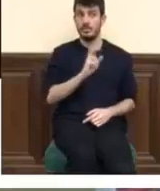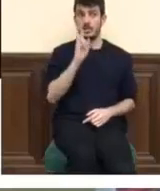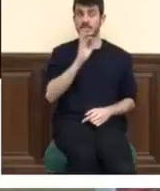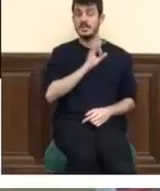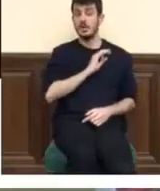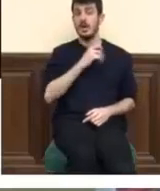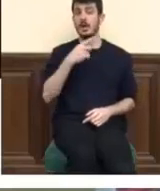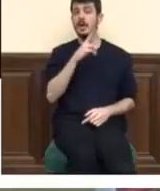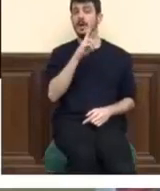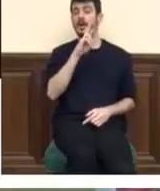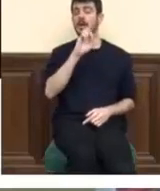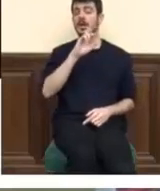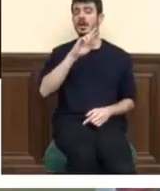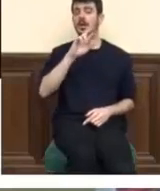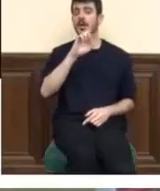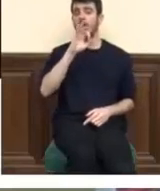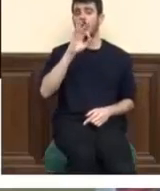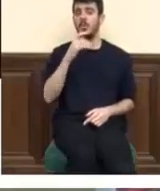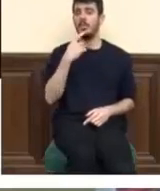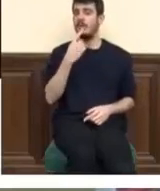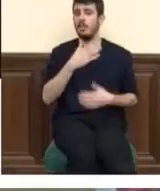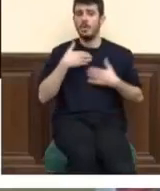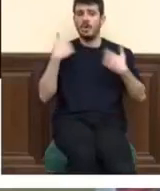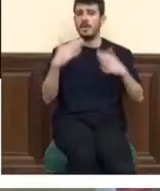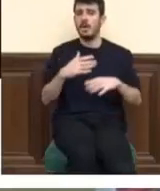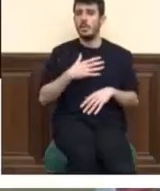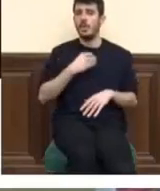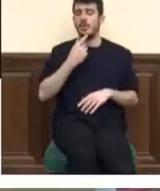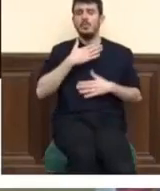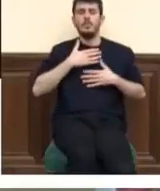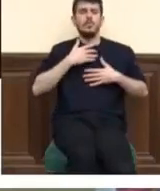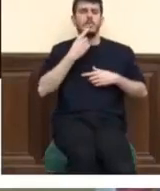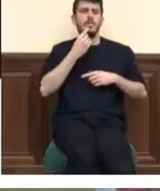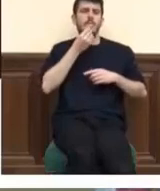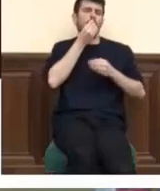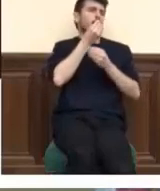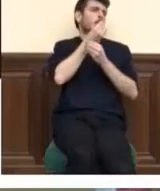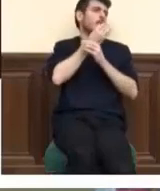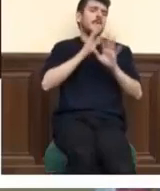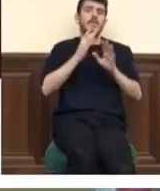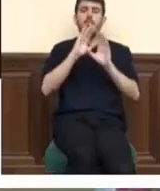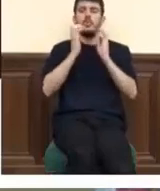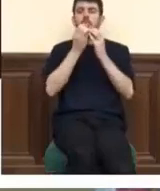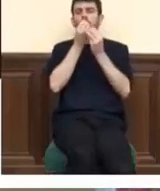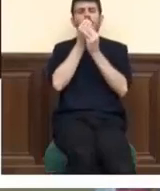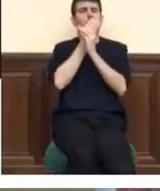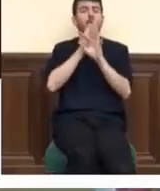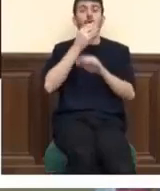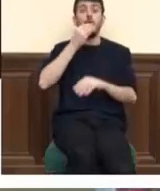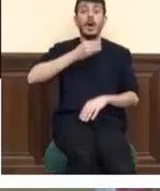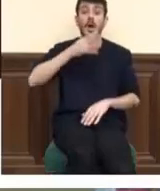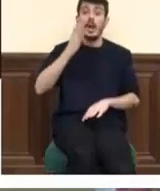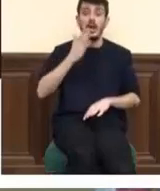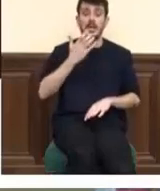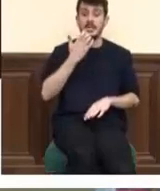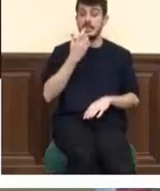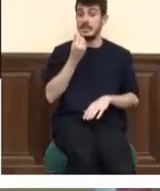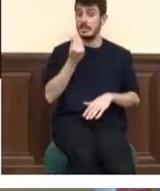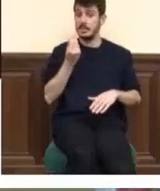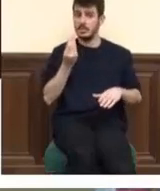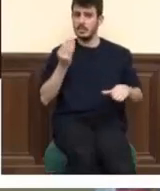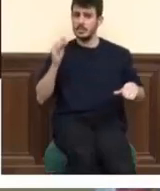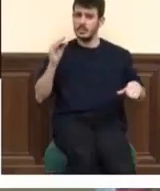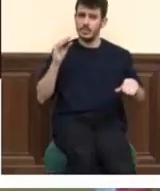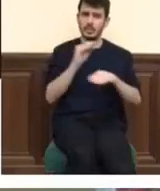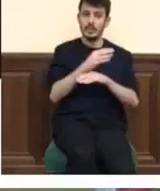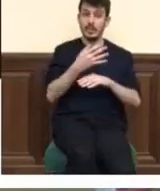Guerrero, puede decir lo que quiera, puede decir que es lo mejorcito del mundo. Pues yo ojalá, yo creo que si se invirtiera